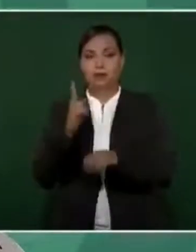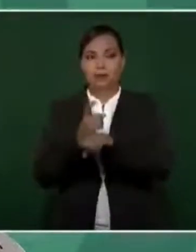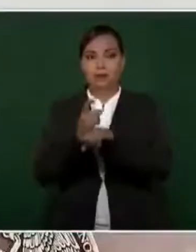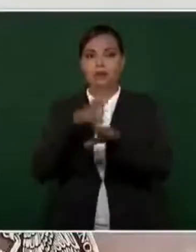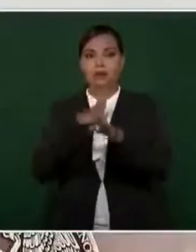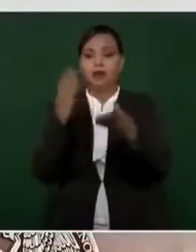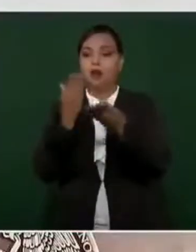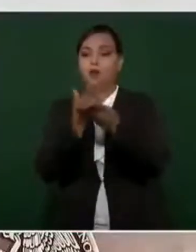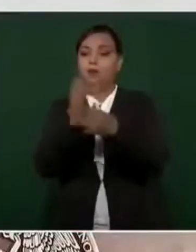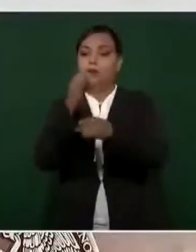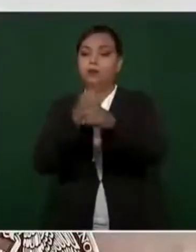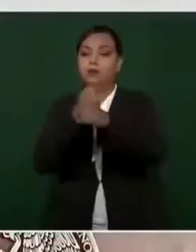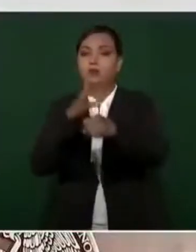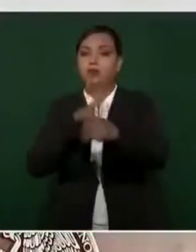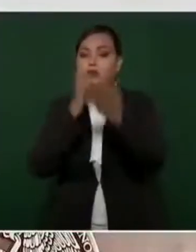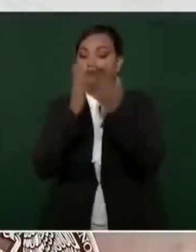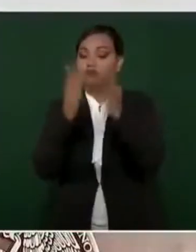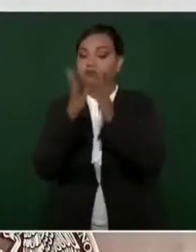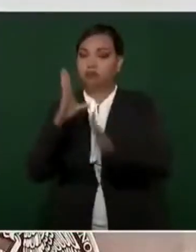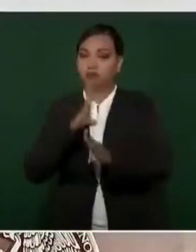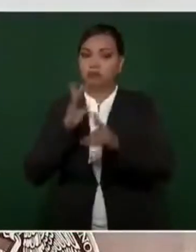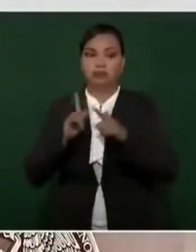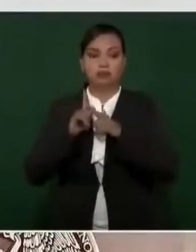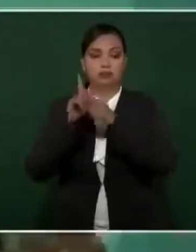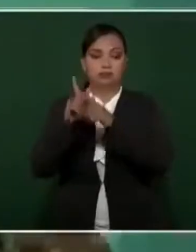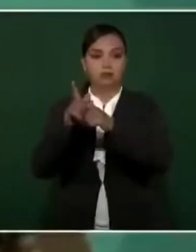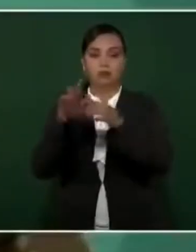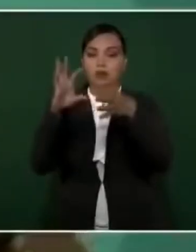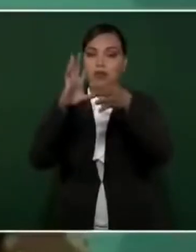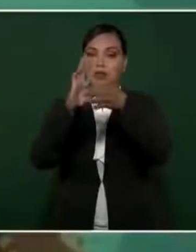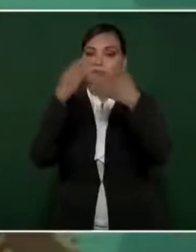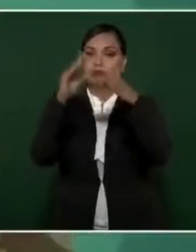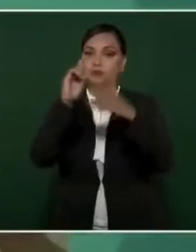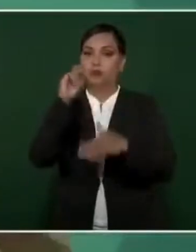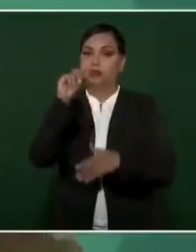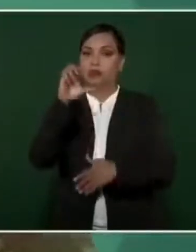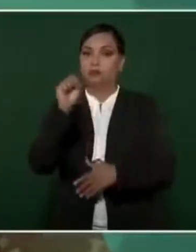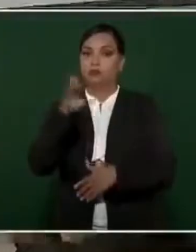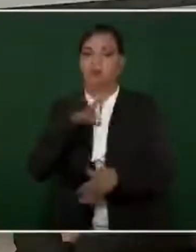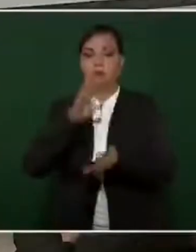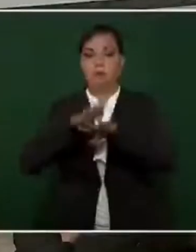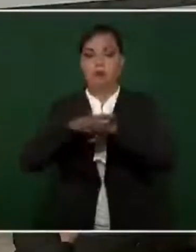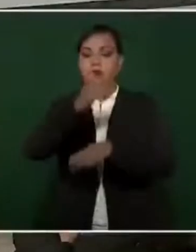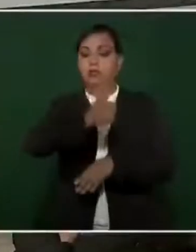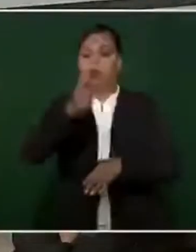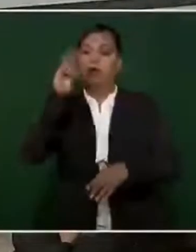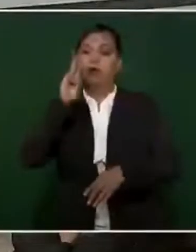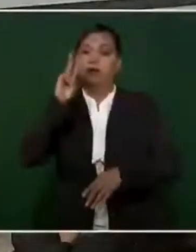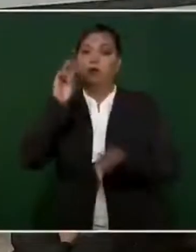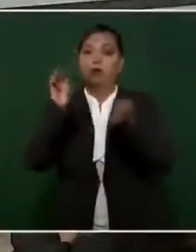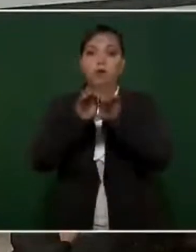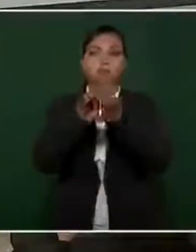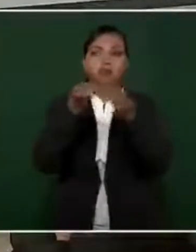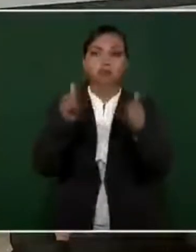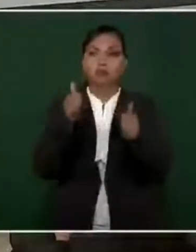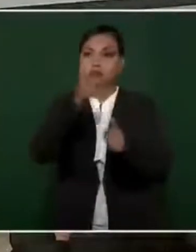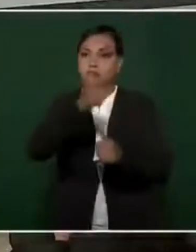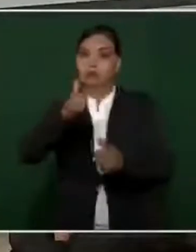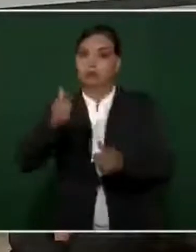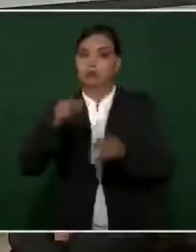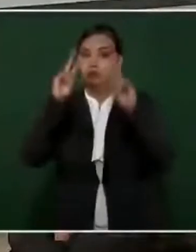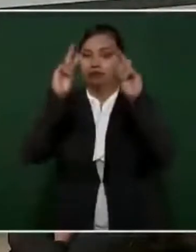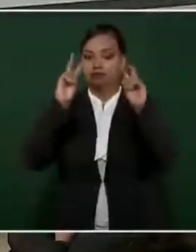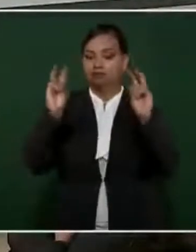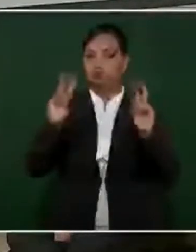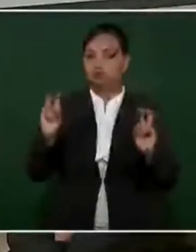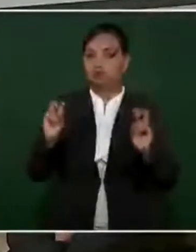carpetas de investigación que están abiertas en relación a estos delitos. Vamos a ver cada uno de ellos, el comportamiento que han tenido. Adelante, por